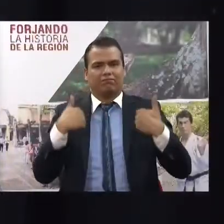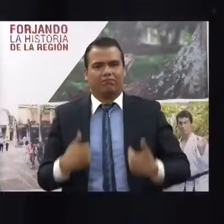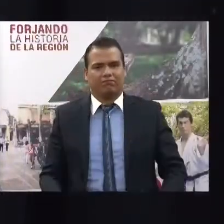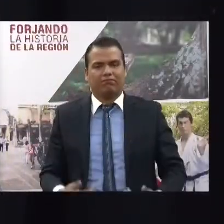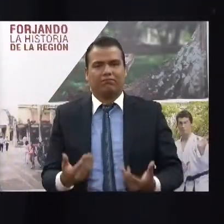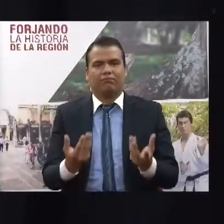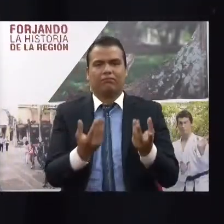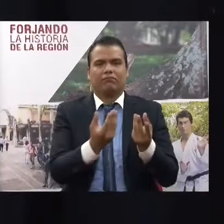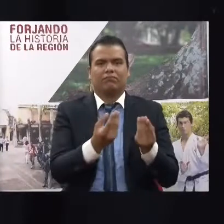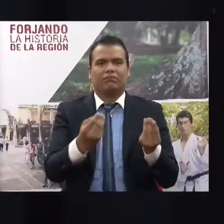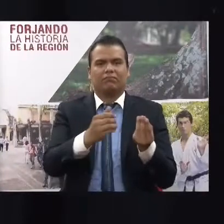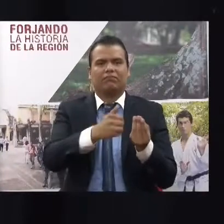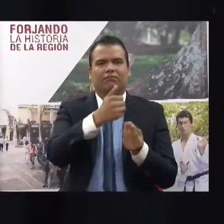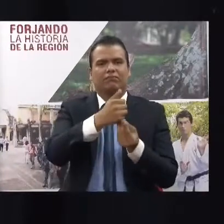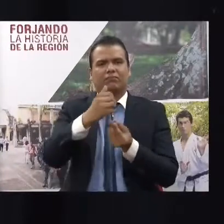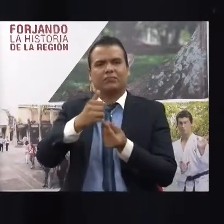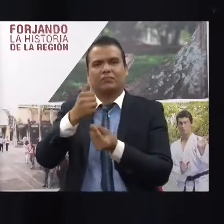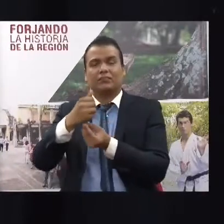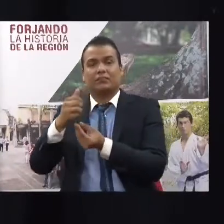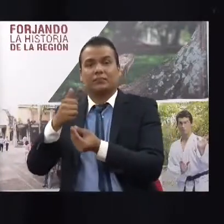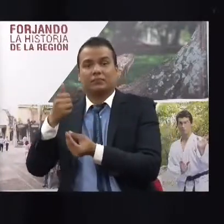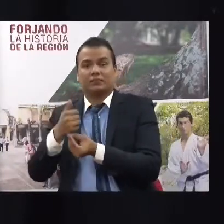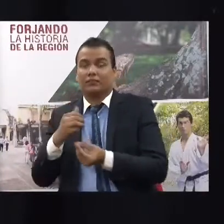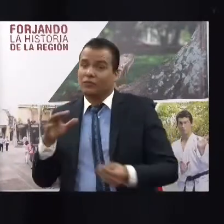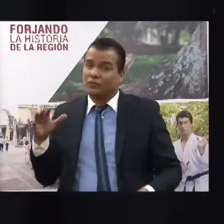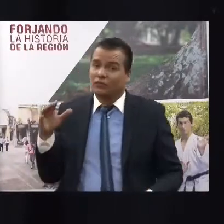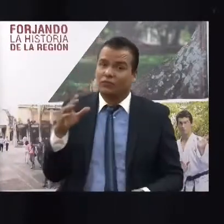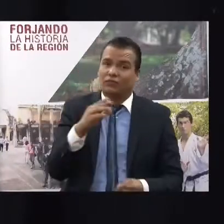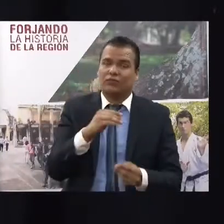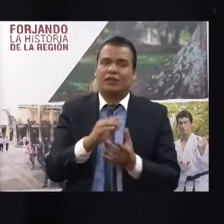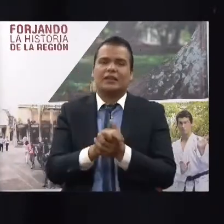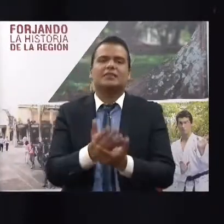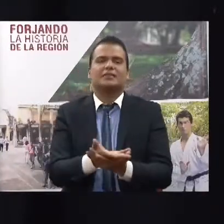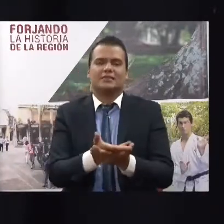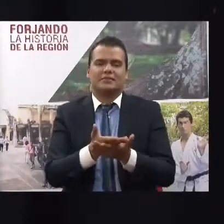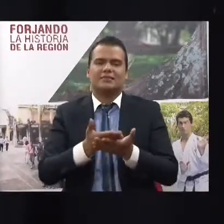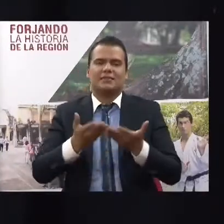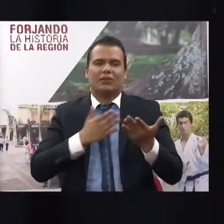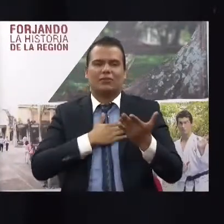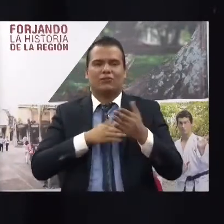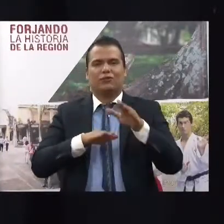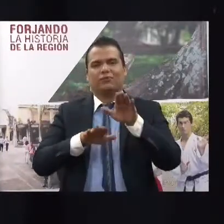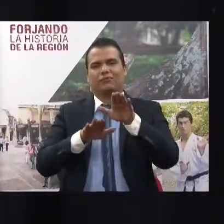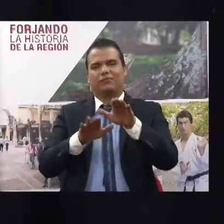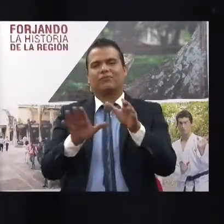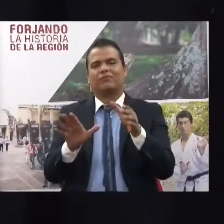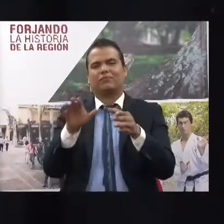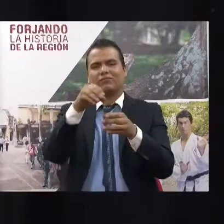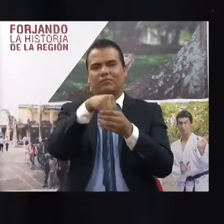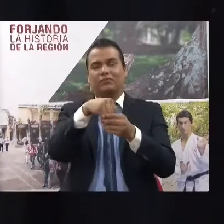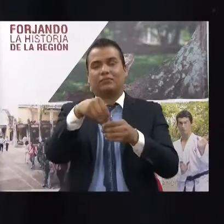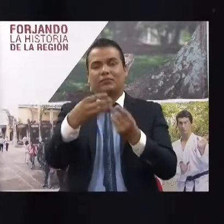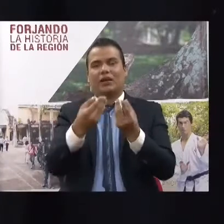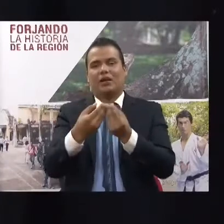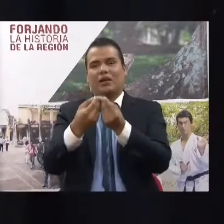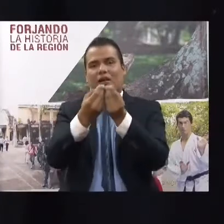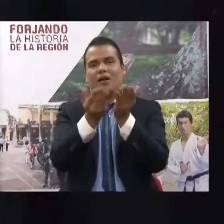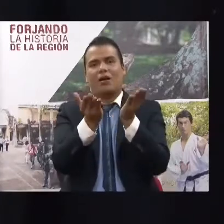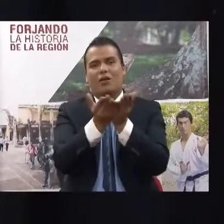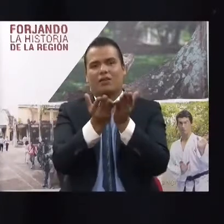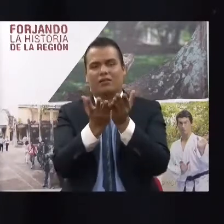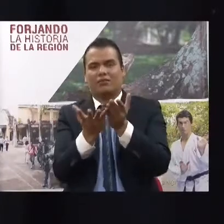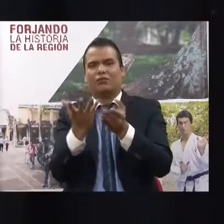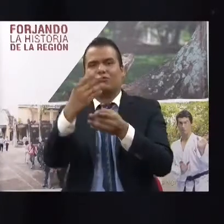los decanos, directivos y representantes que constituyen el Consejo Académico de nuestra